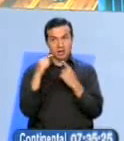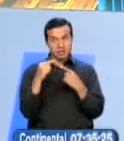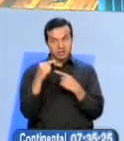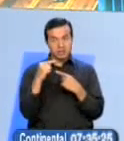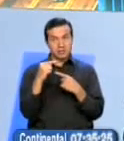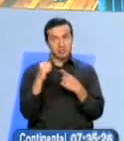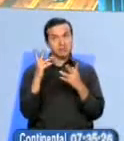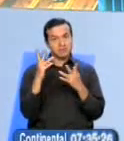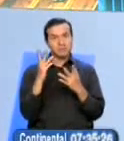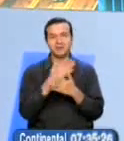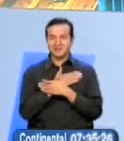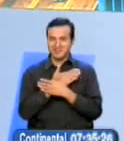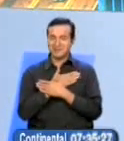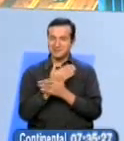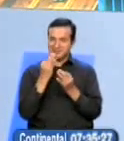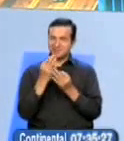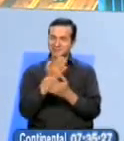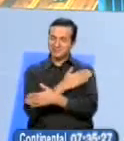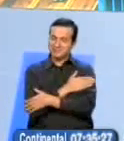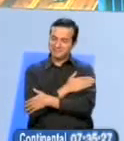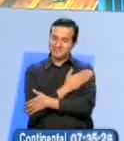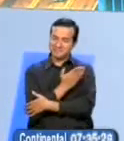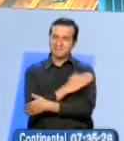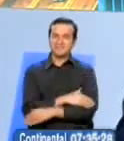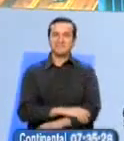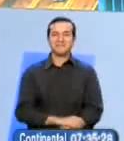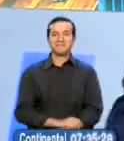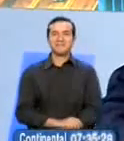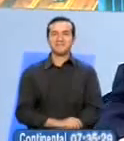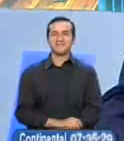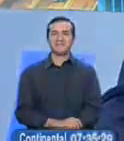pero felicitaciones. Un fuerte abrazo.